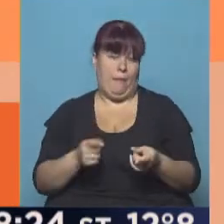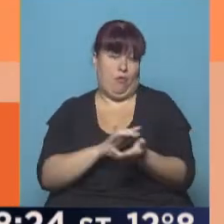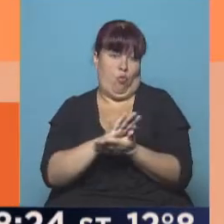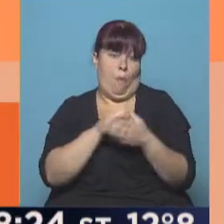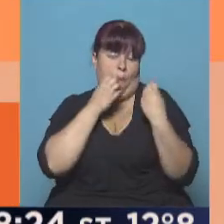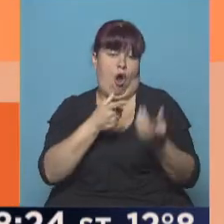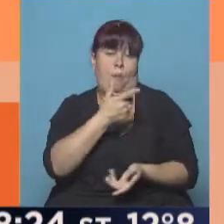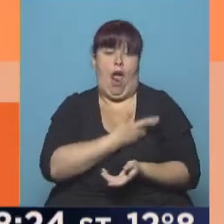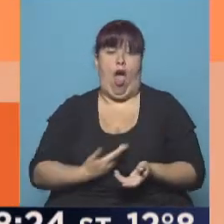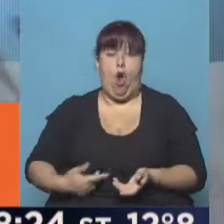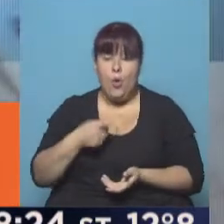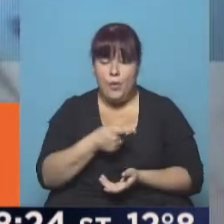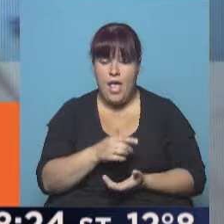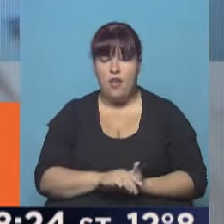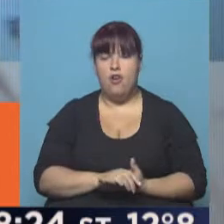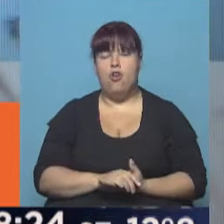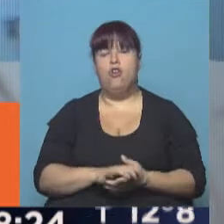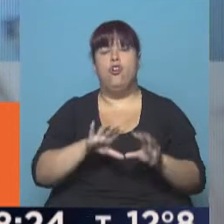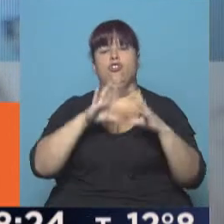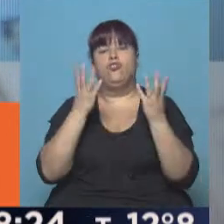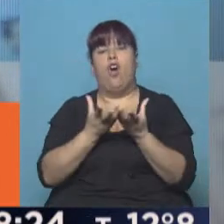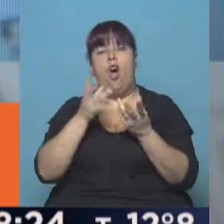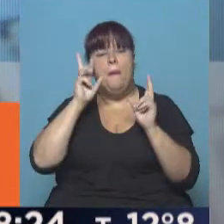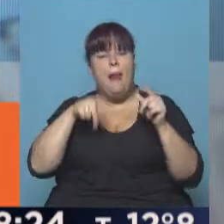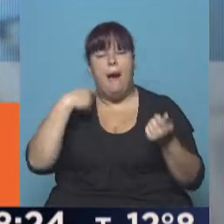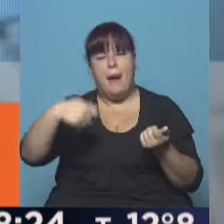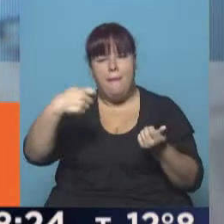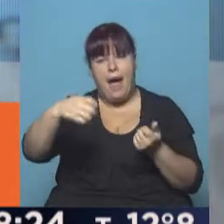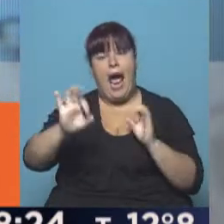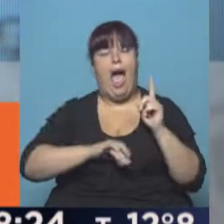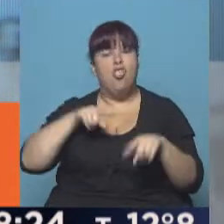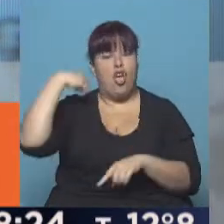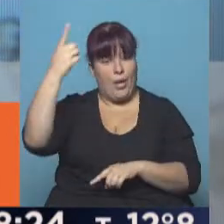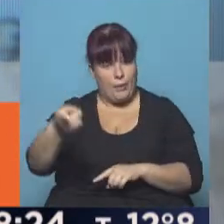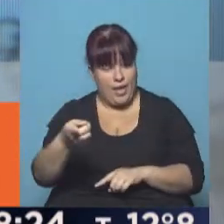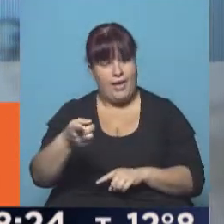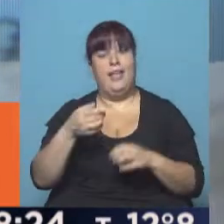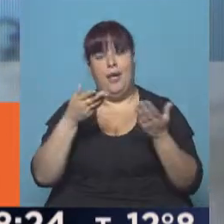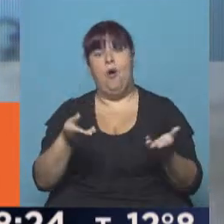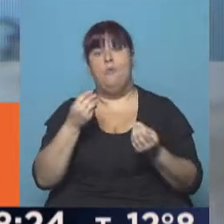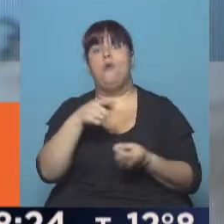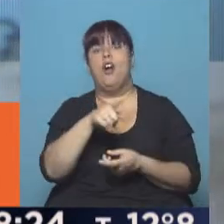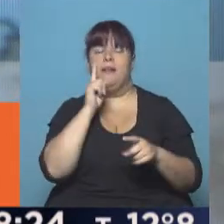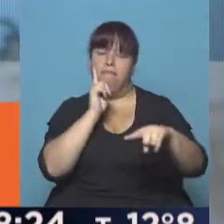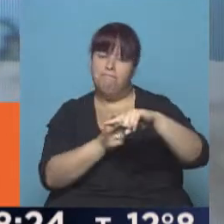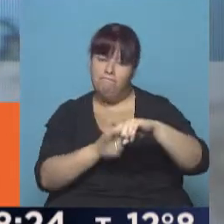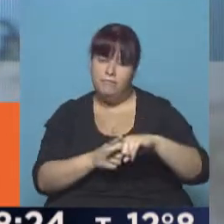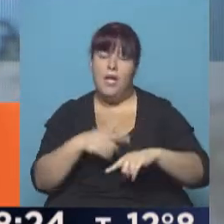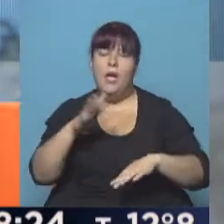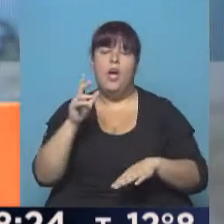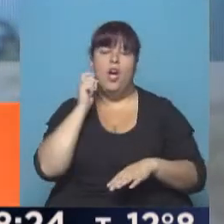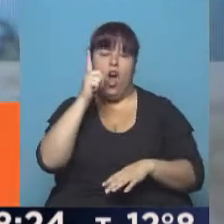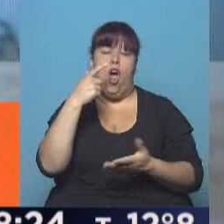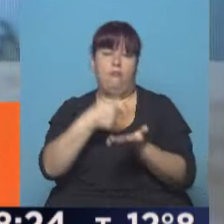mucho al gobierno todos los planes de financiamiento que tienen para el año que viene, justamente porque bueno, se calcula que va a obtener